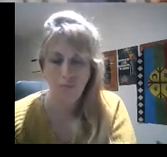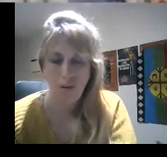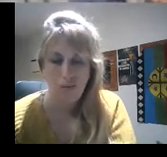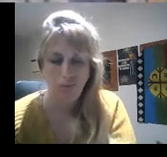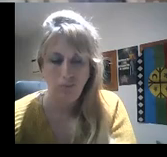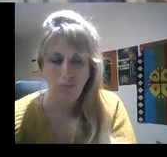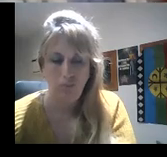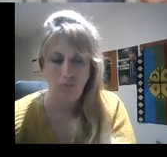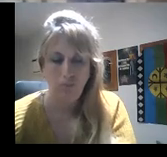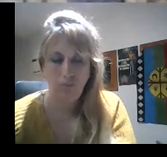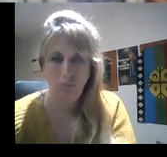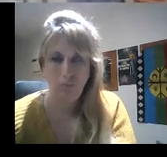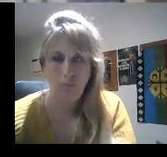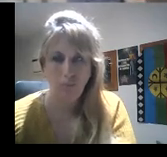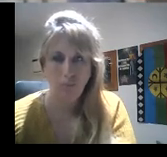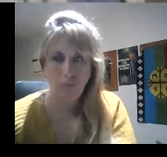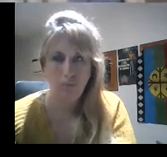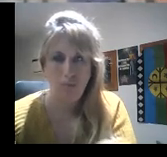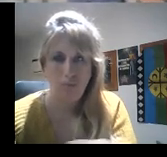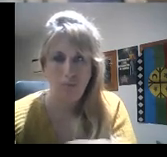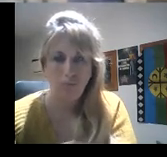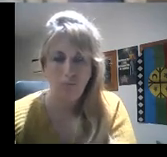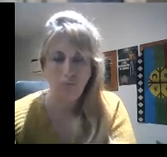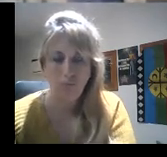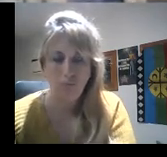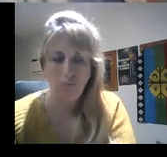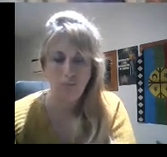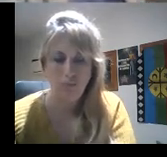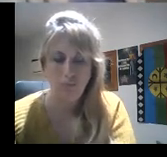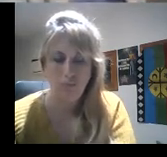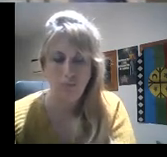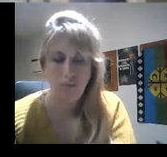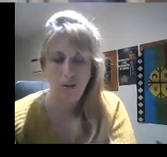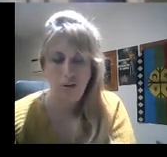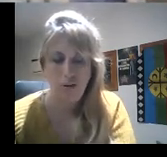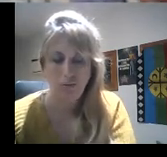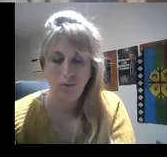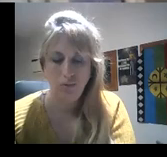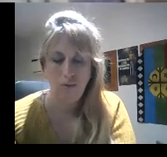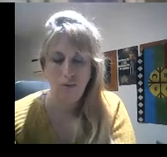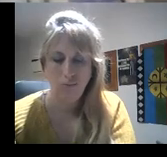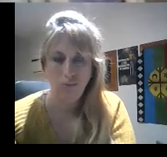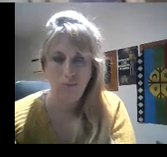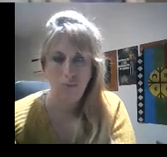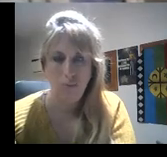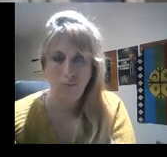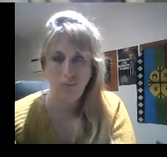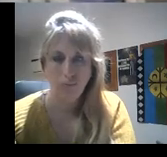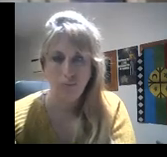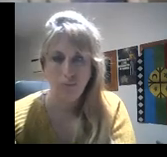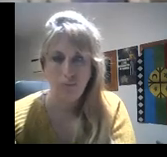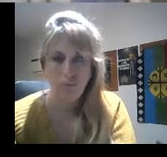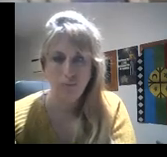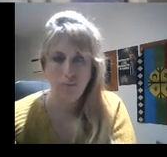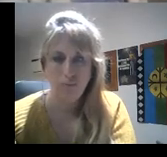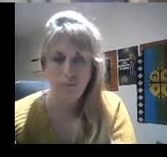consignas, que era tomar las características de las significaciones de todos los textos, sino más bien hicieron un cuadro